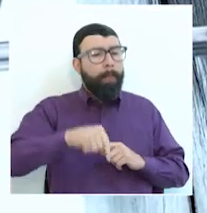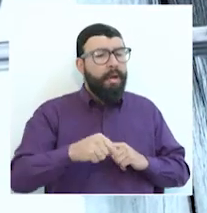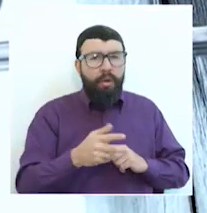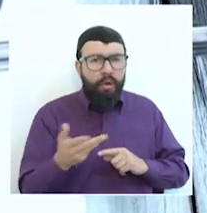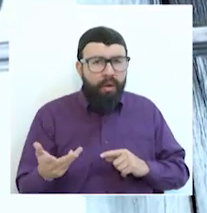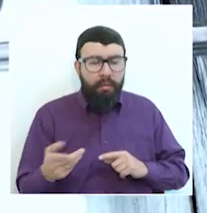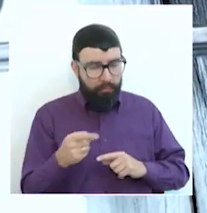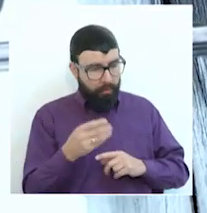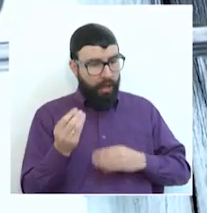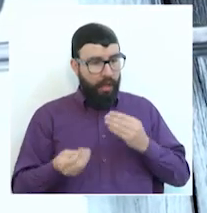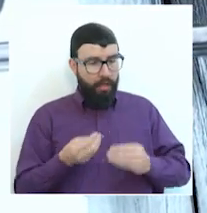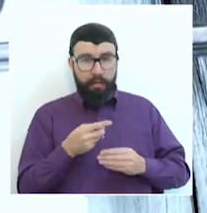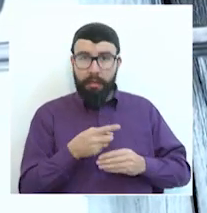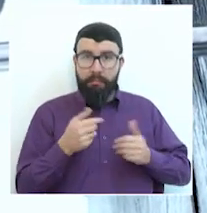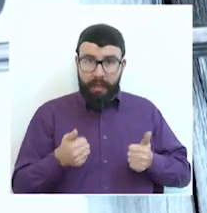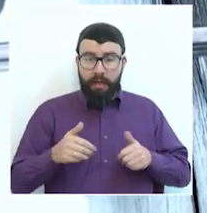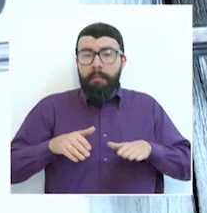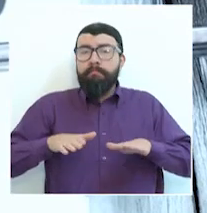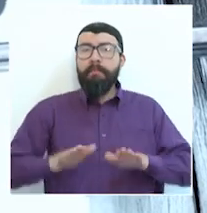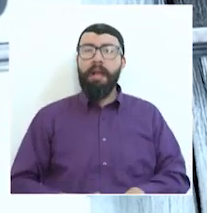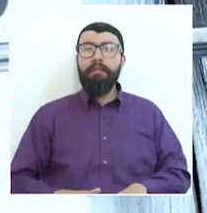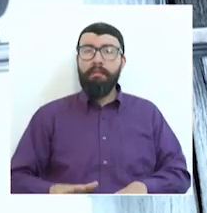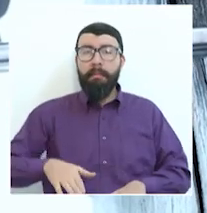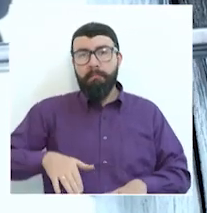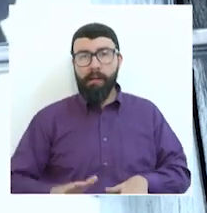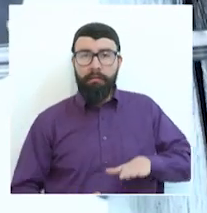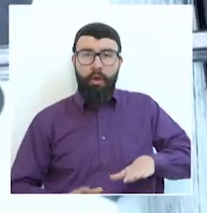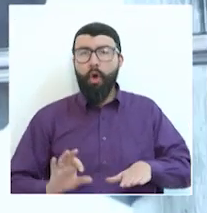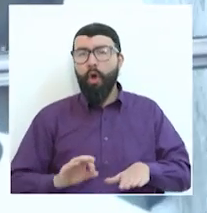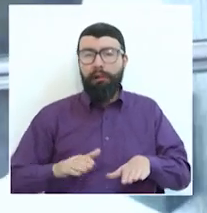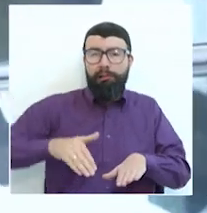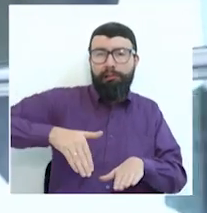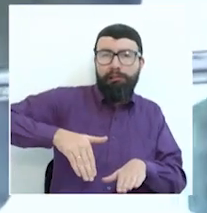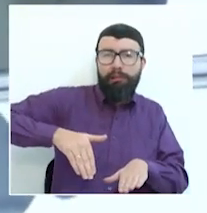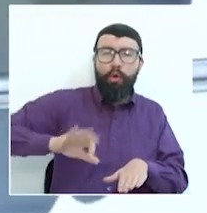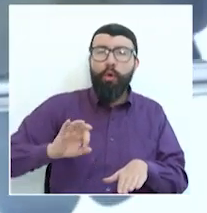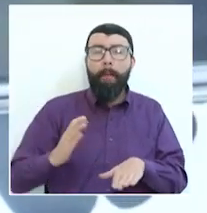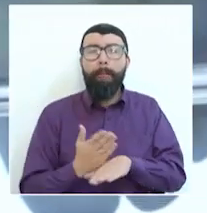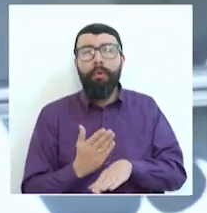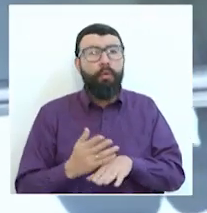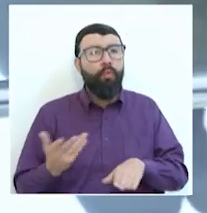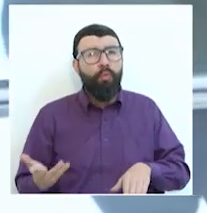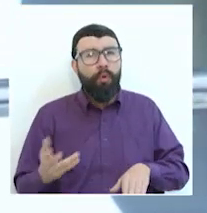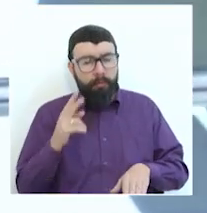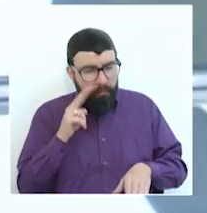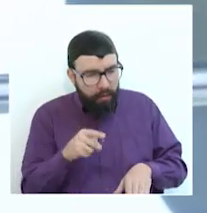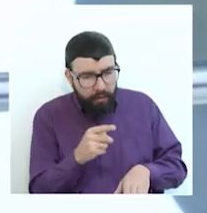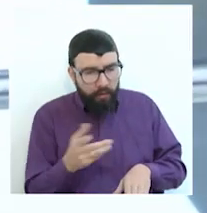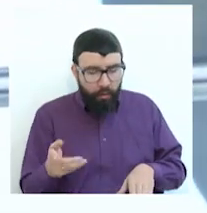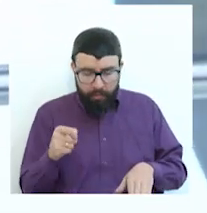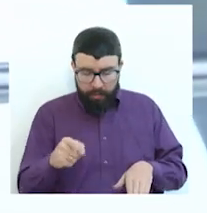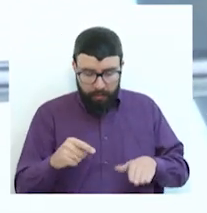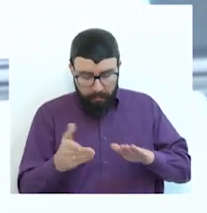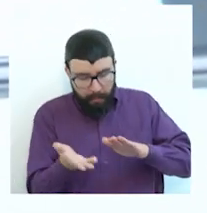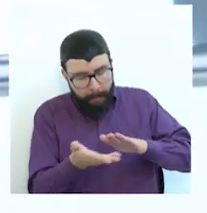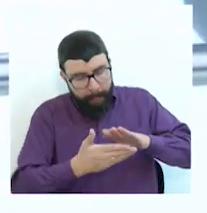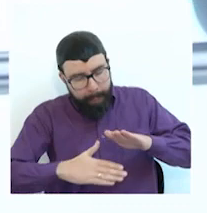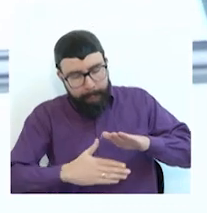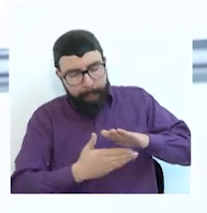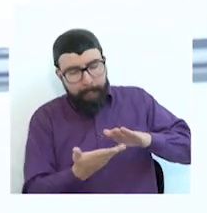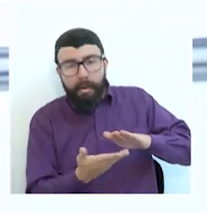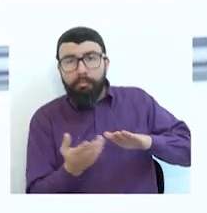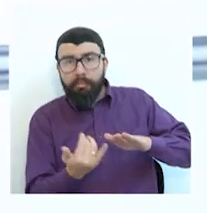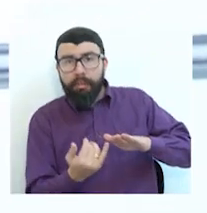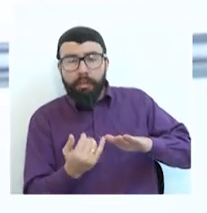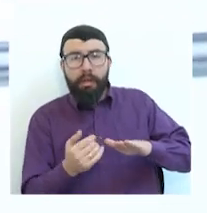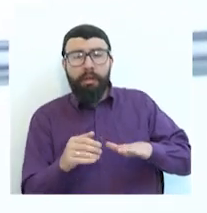está haciendo buenos apoyos, si en la parte posterior está haciendo un buen apoyo, si en la parte media del medio pie está haciendo